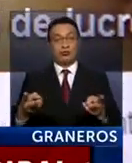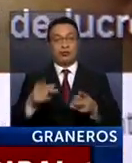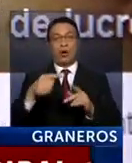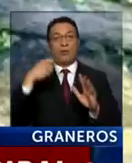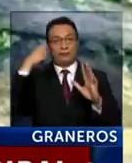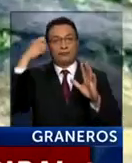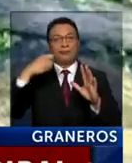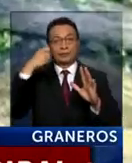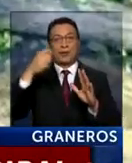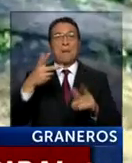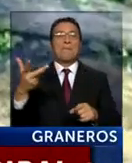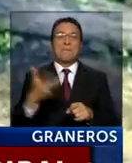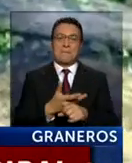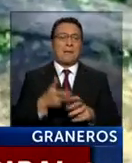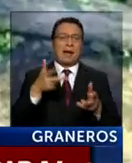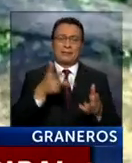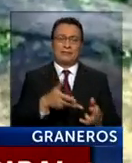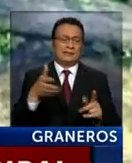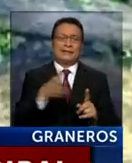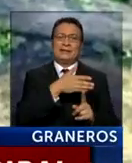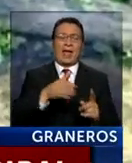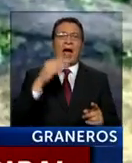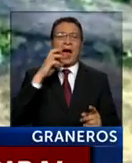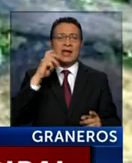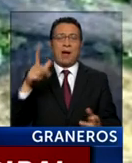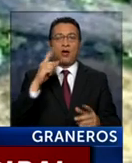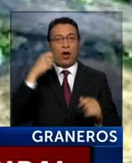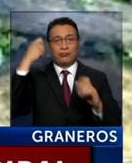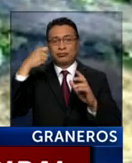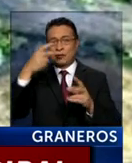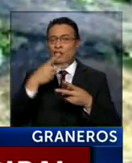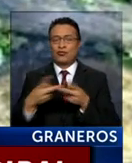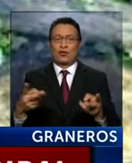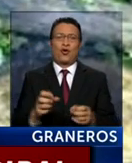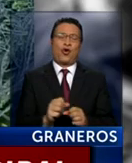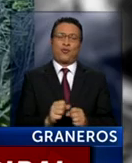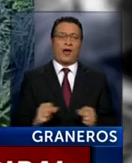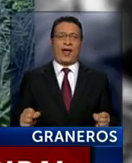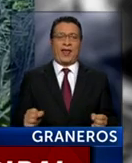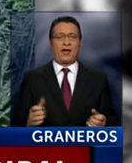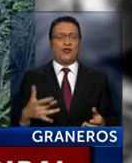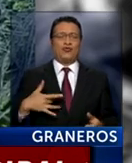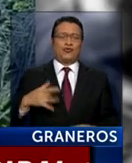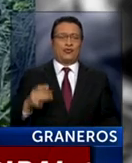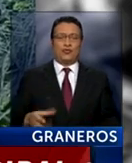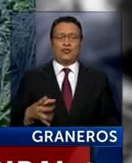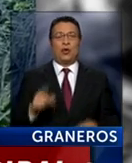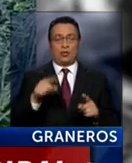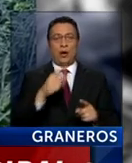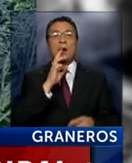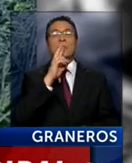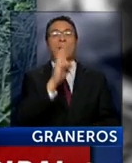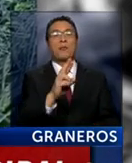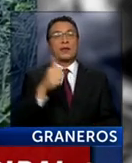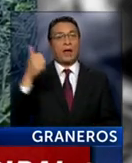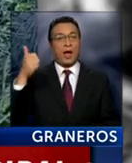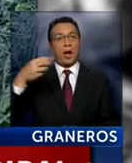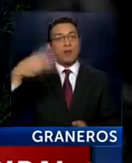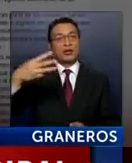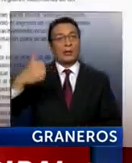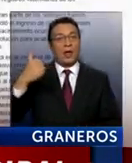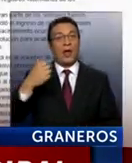crueles imágenes de maltrato. Incluso algunas no las podemos mostrar en televisión. La respuesta por parte del canil de Graneros no se hizo